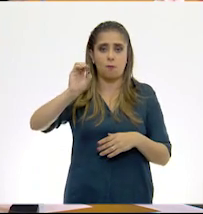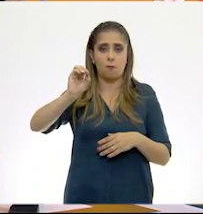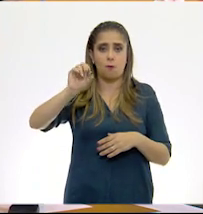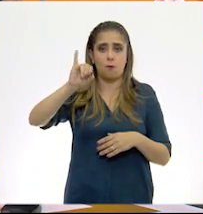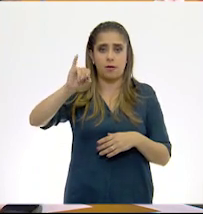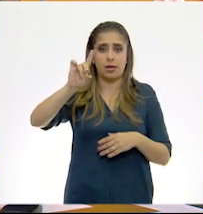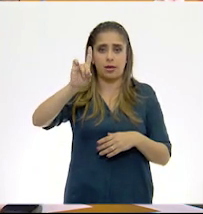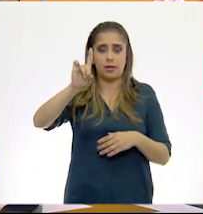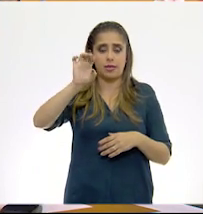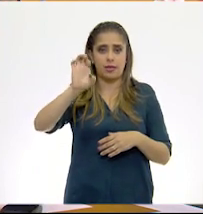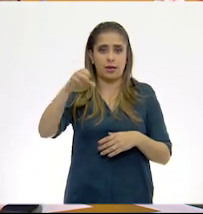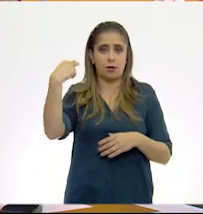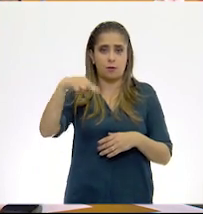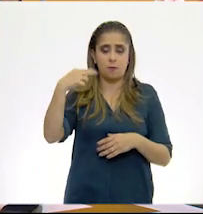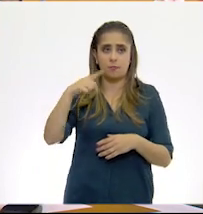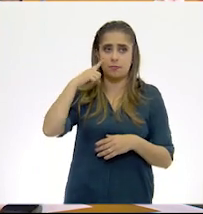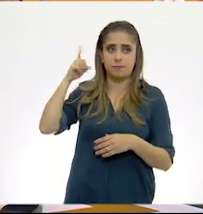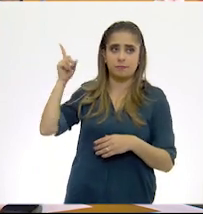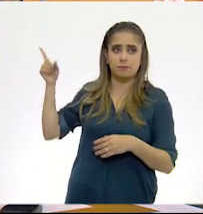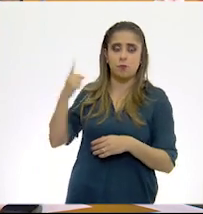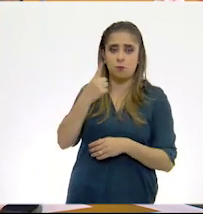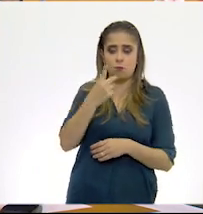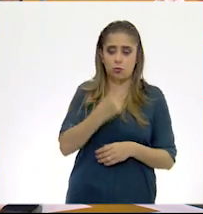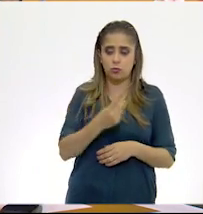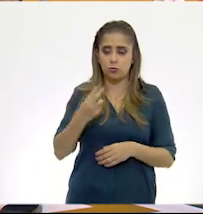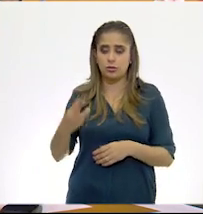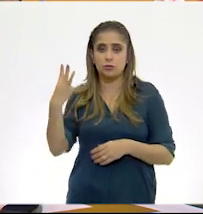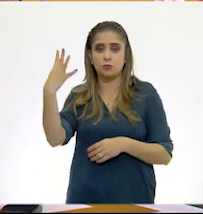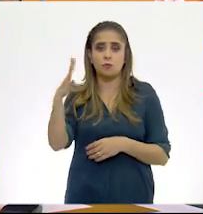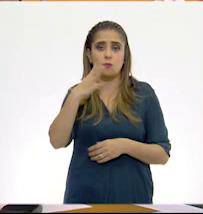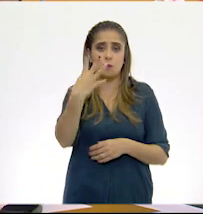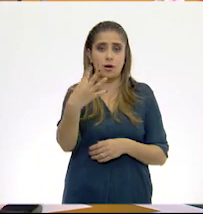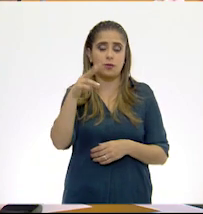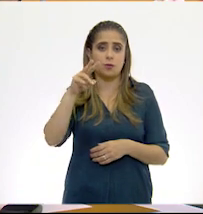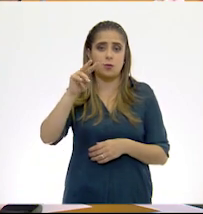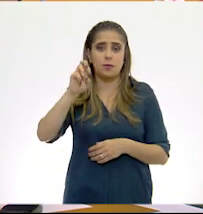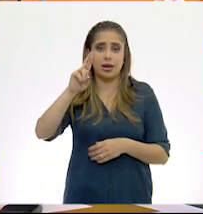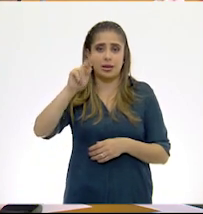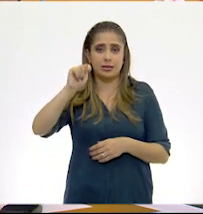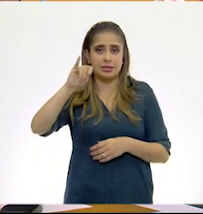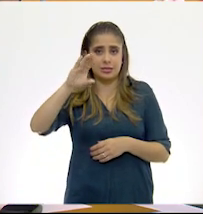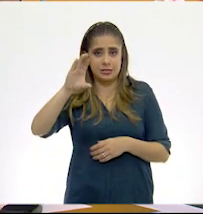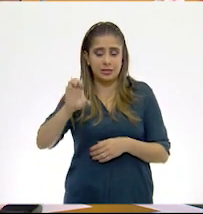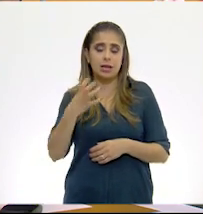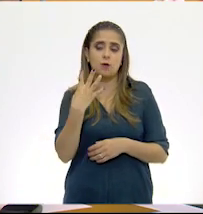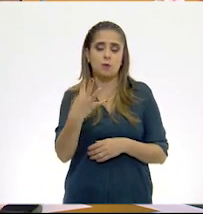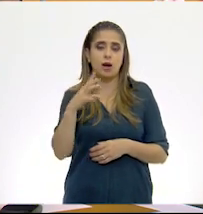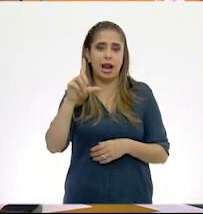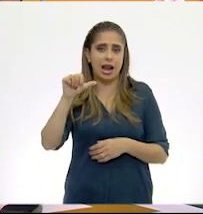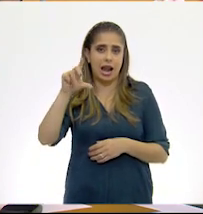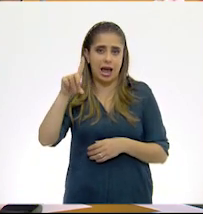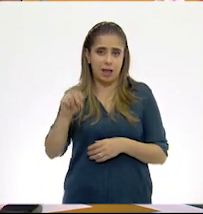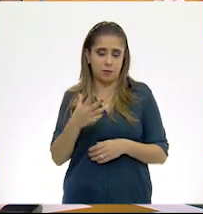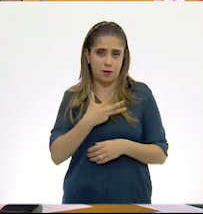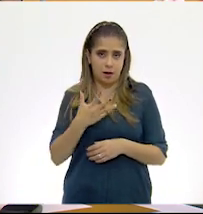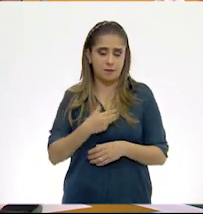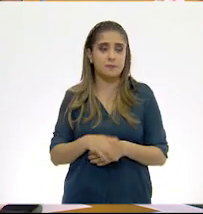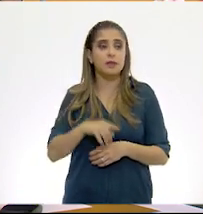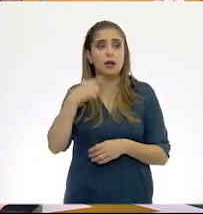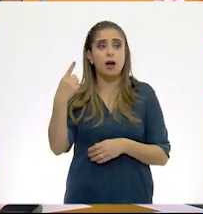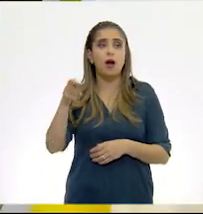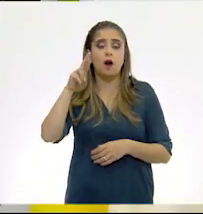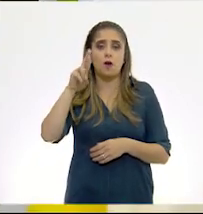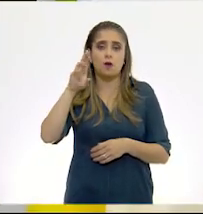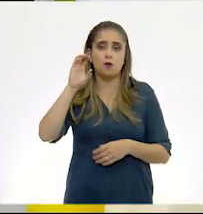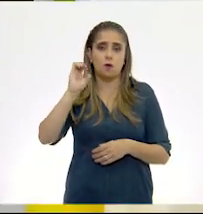tiene también cuatro lados o aristas y uno, dos, tres, cuatro vértices. Perfecto. ¿Sí? Y Este es un